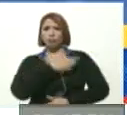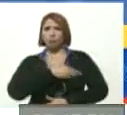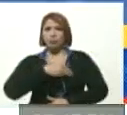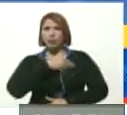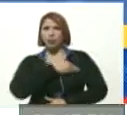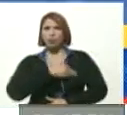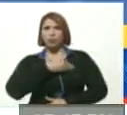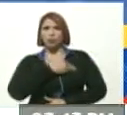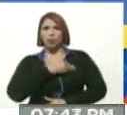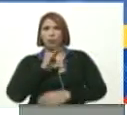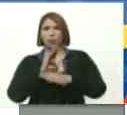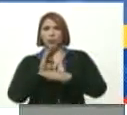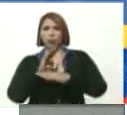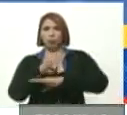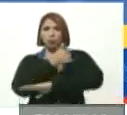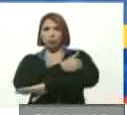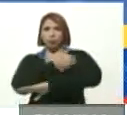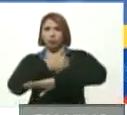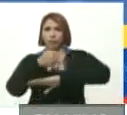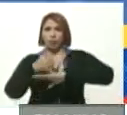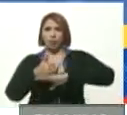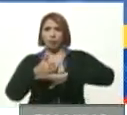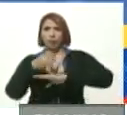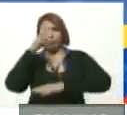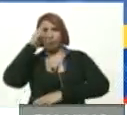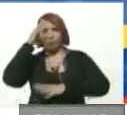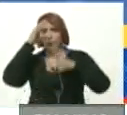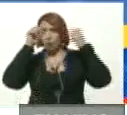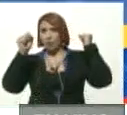como funcionario diplomático del Estado venezolano,